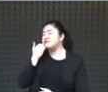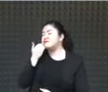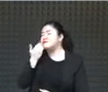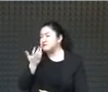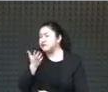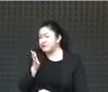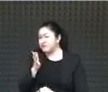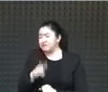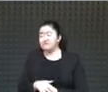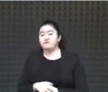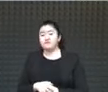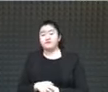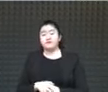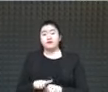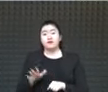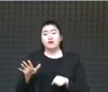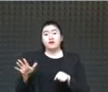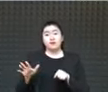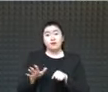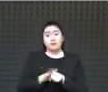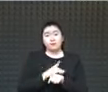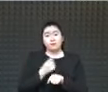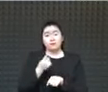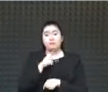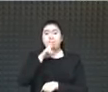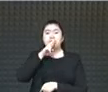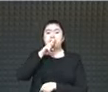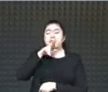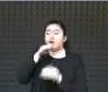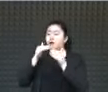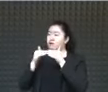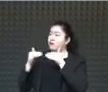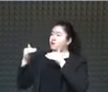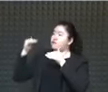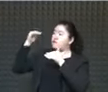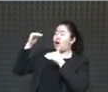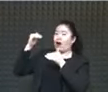¿por qué no ir con funcionarios de alto nivel,